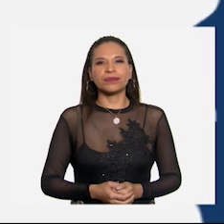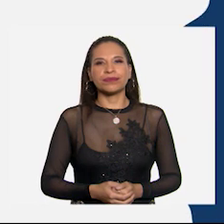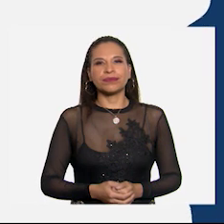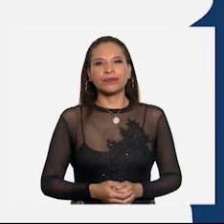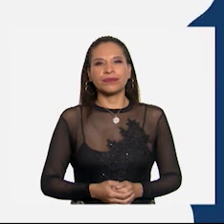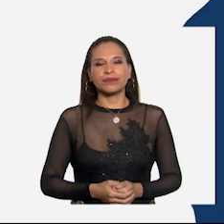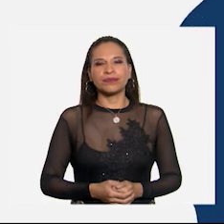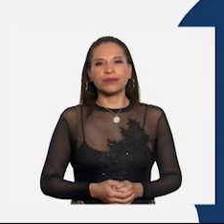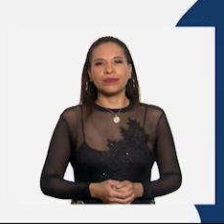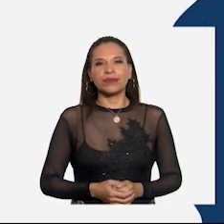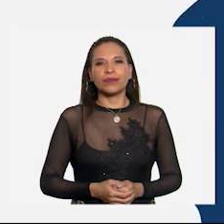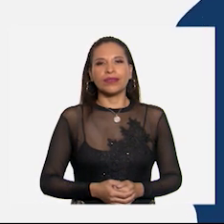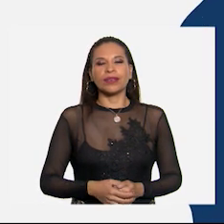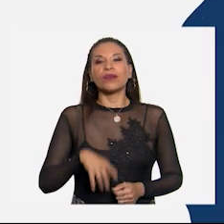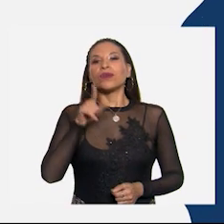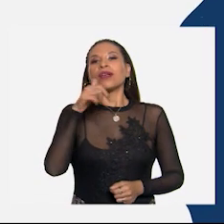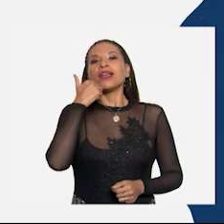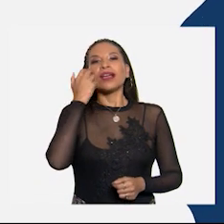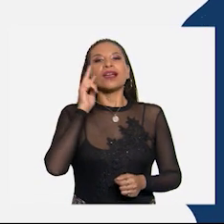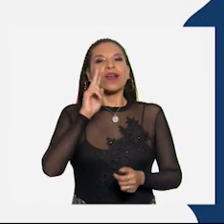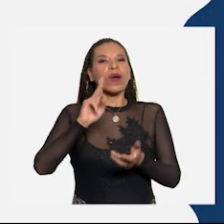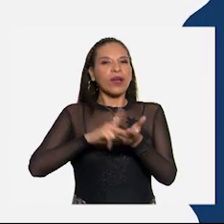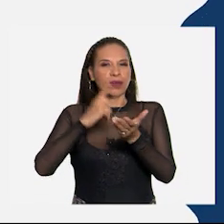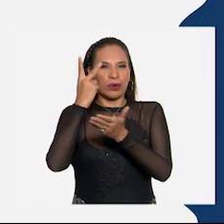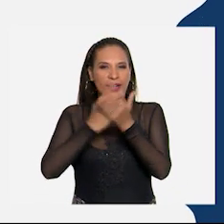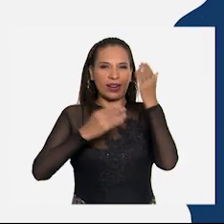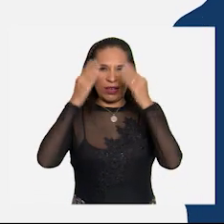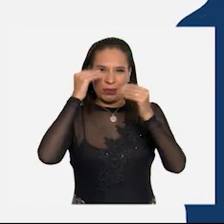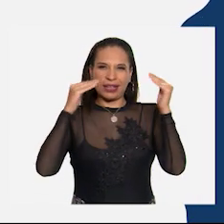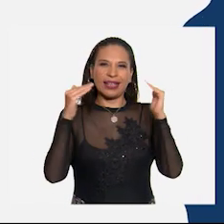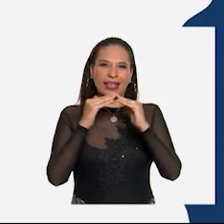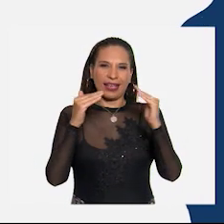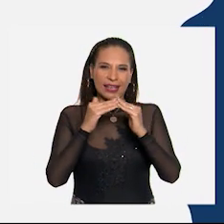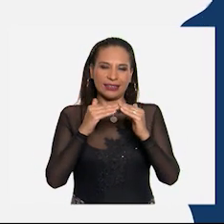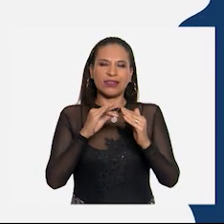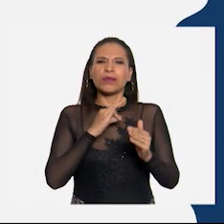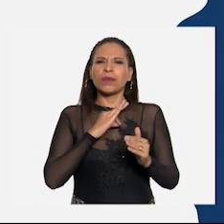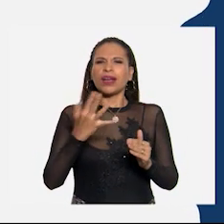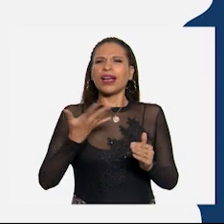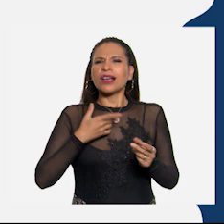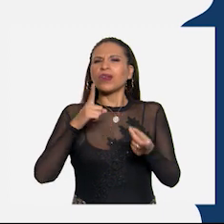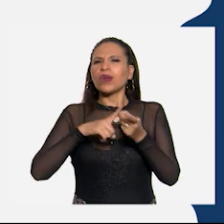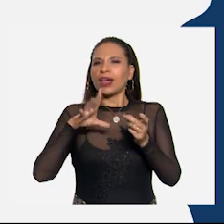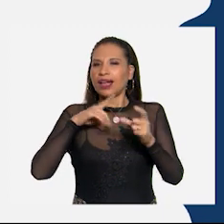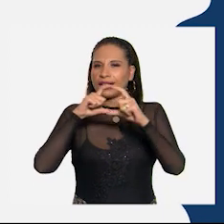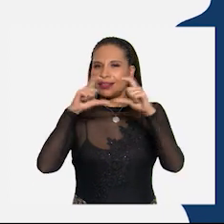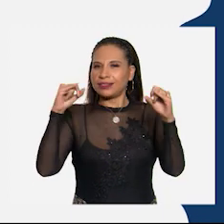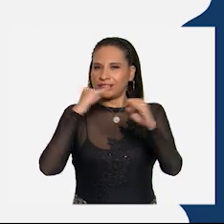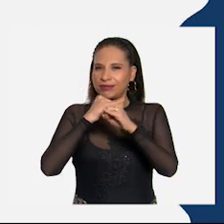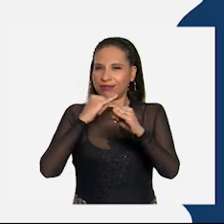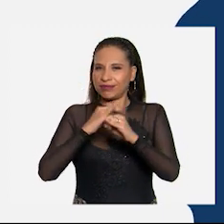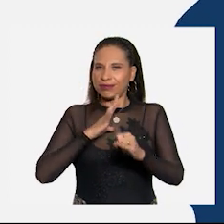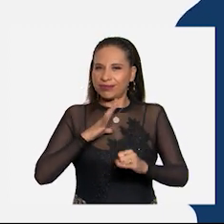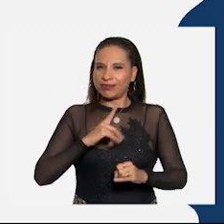conalitech.cep.gob.mx. Si quieres volver a ver los programas de Aprende en Casa, los puedes encontrar en la siguiente liga: